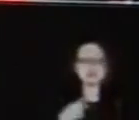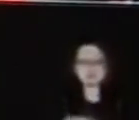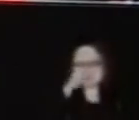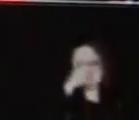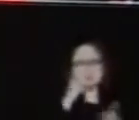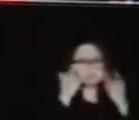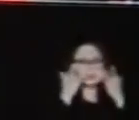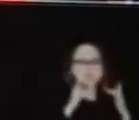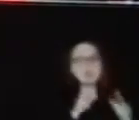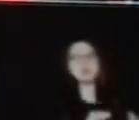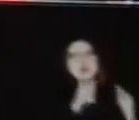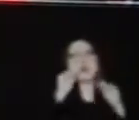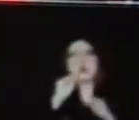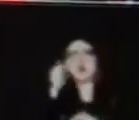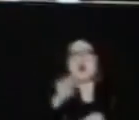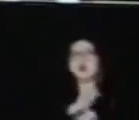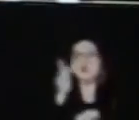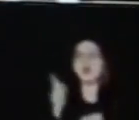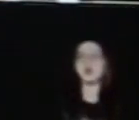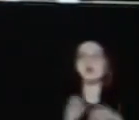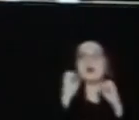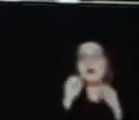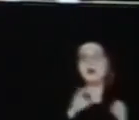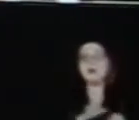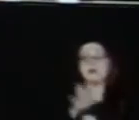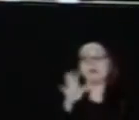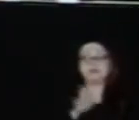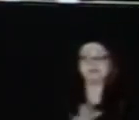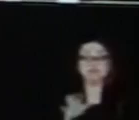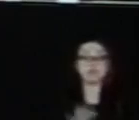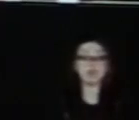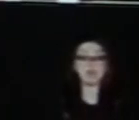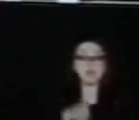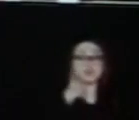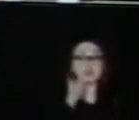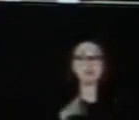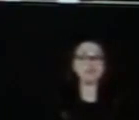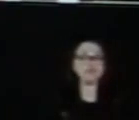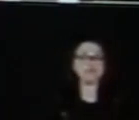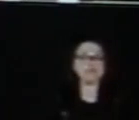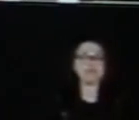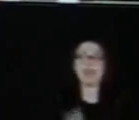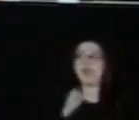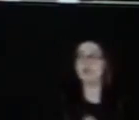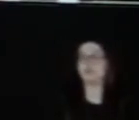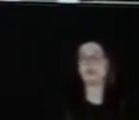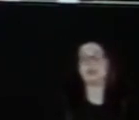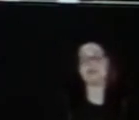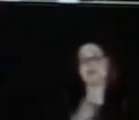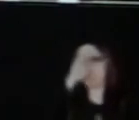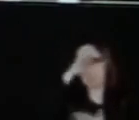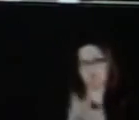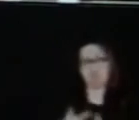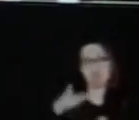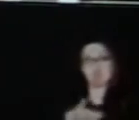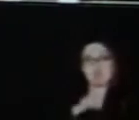nacional o a tomar el camino de las conductas